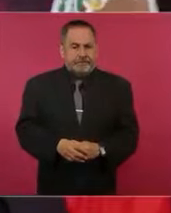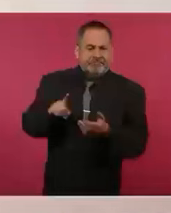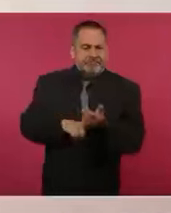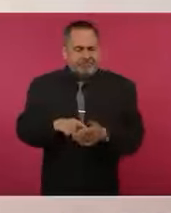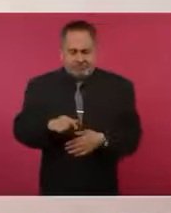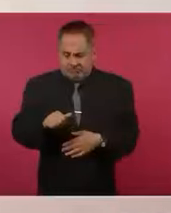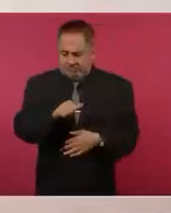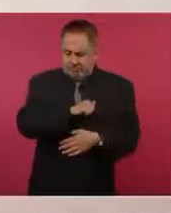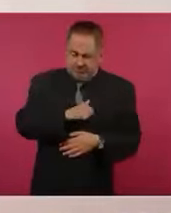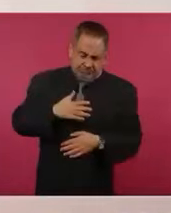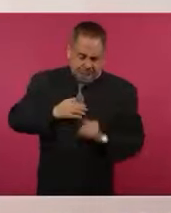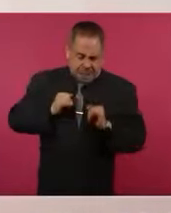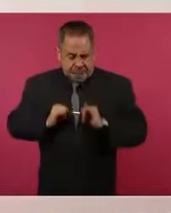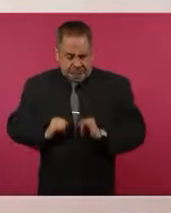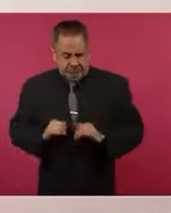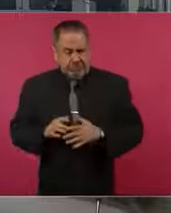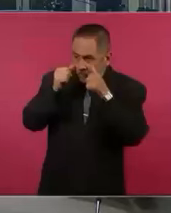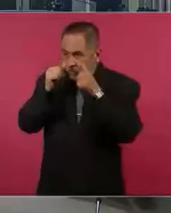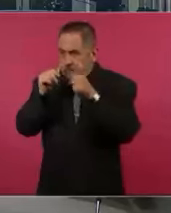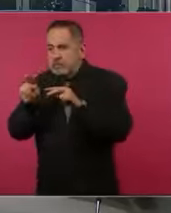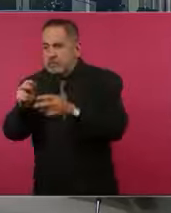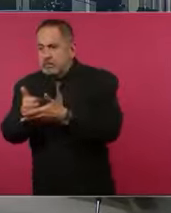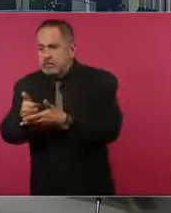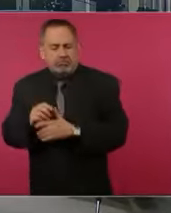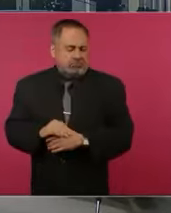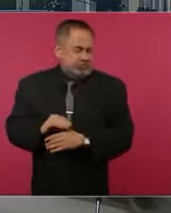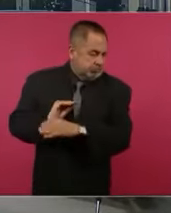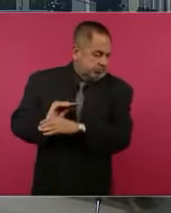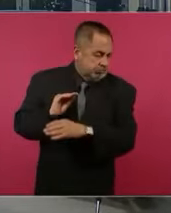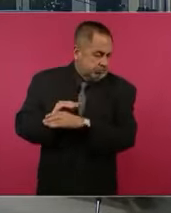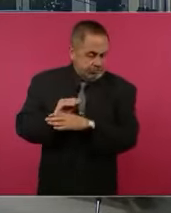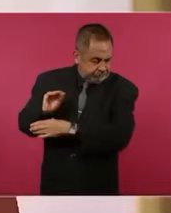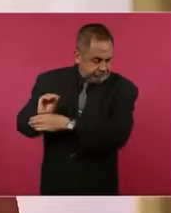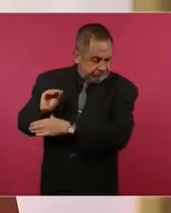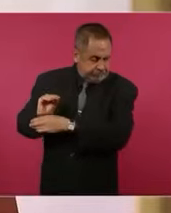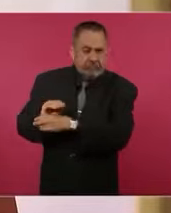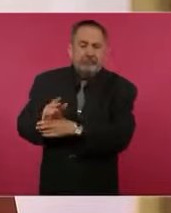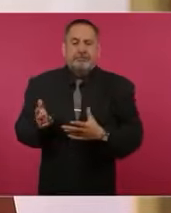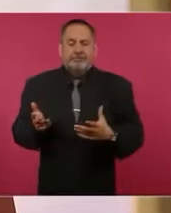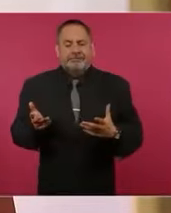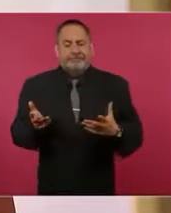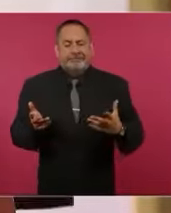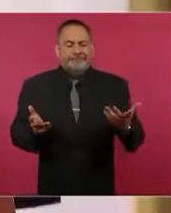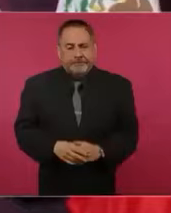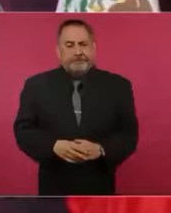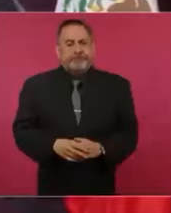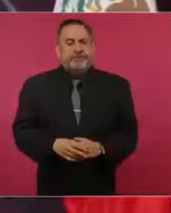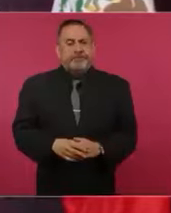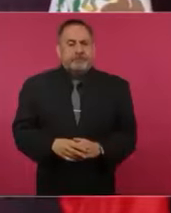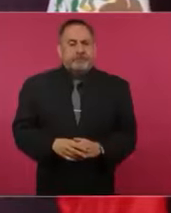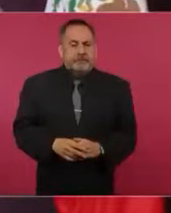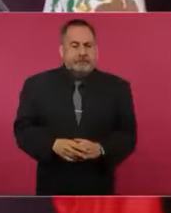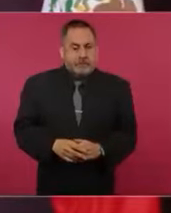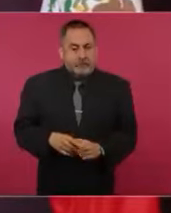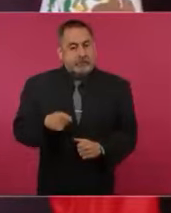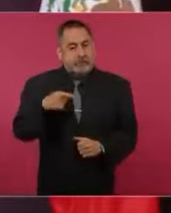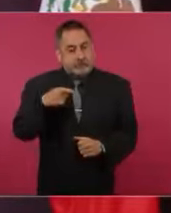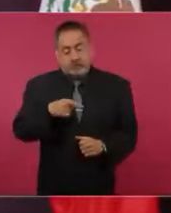individualizados, que no voltean a ver el dolor de los demás. Eso llevó